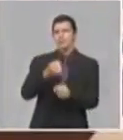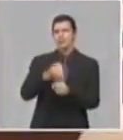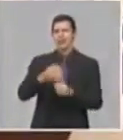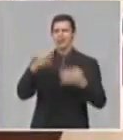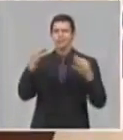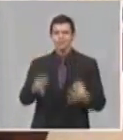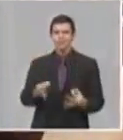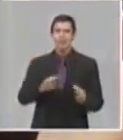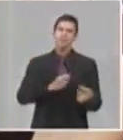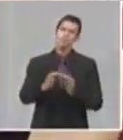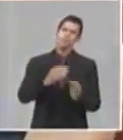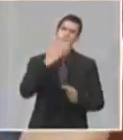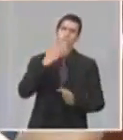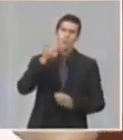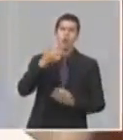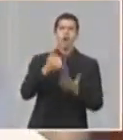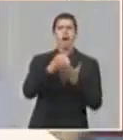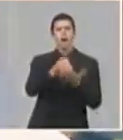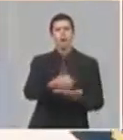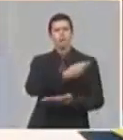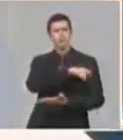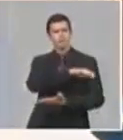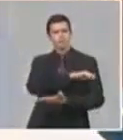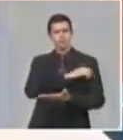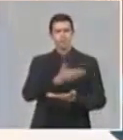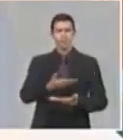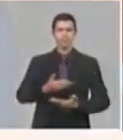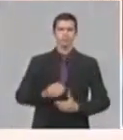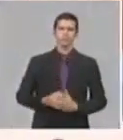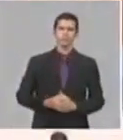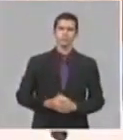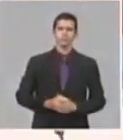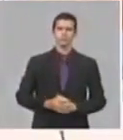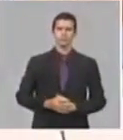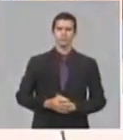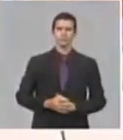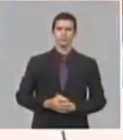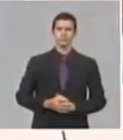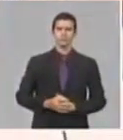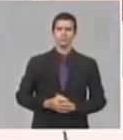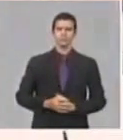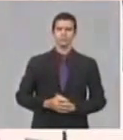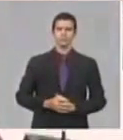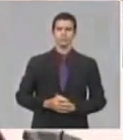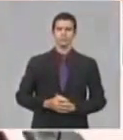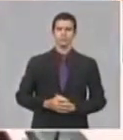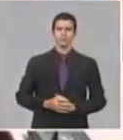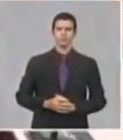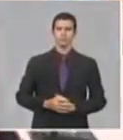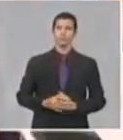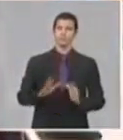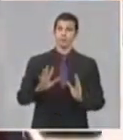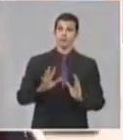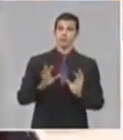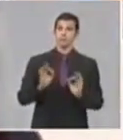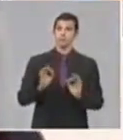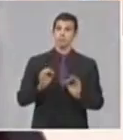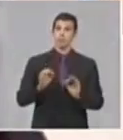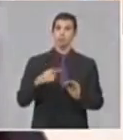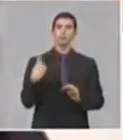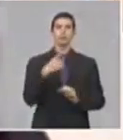y por otra parte que no estamos partiendo el documento aprobado el congreso es partido son cosas que se aprobaron en la implementación